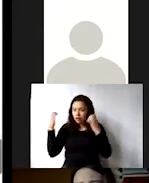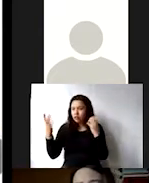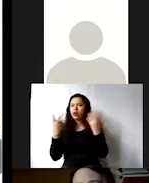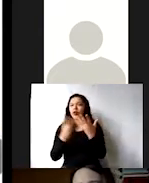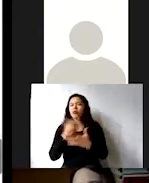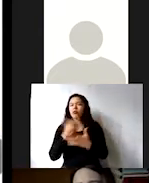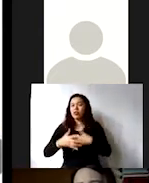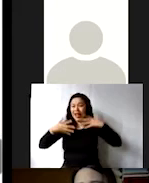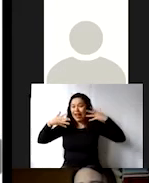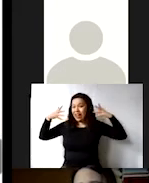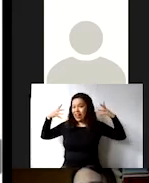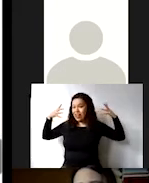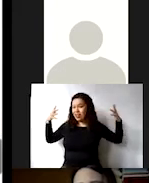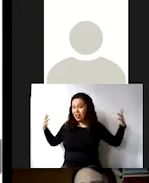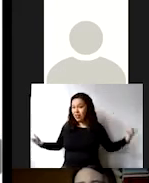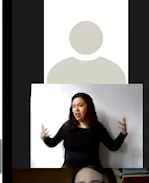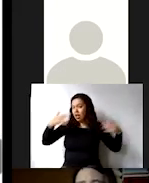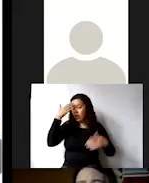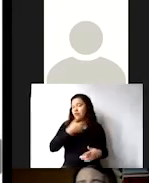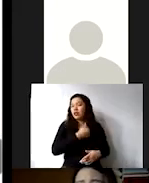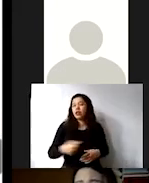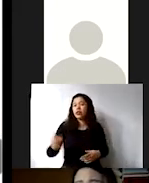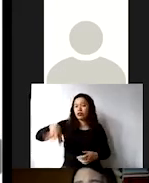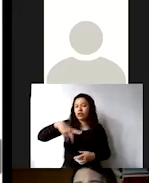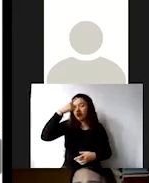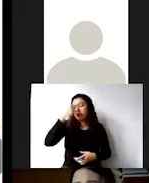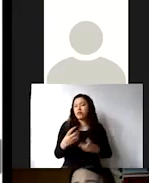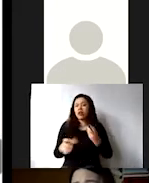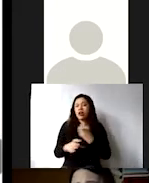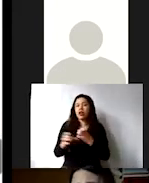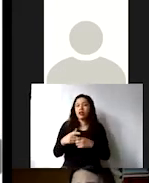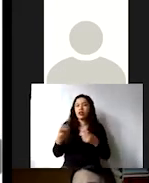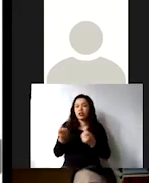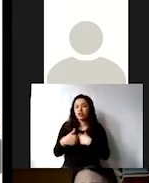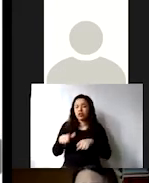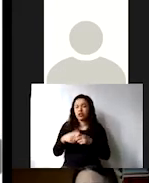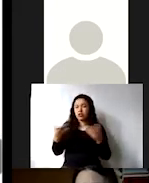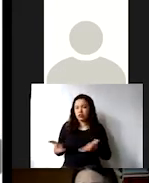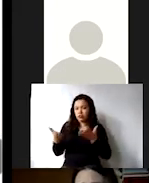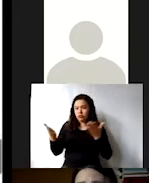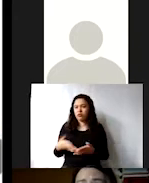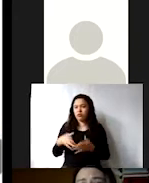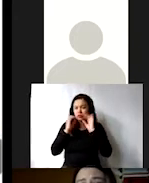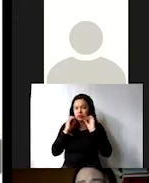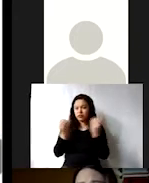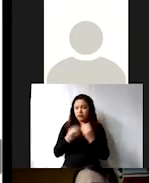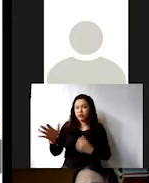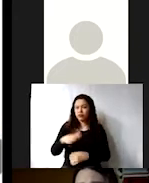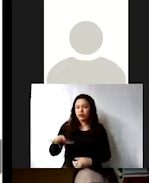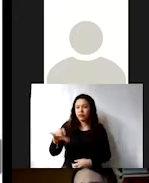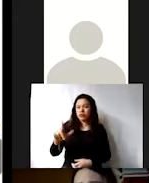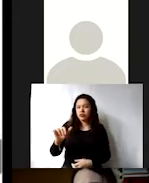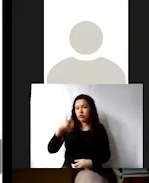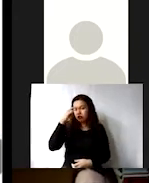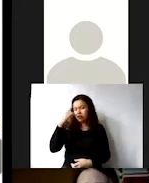buscaban talento en todo el mundo con pequeños emprendimientos sociales o organizaciones de la sociedad civil para otorgarles